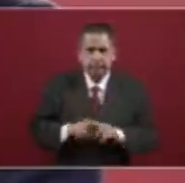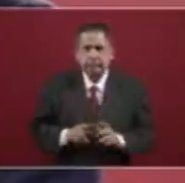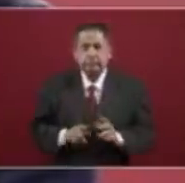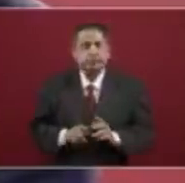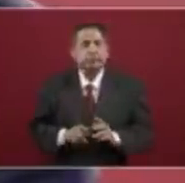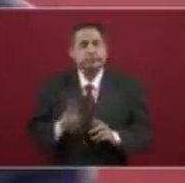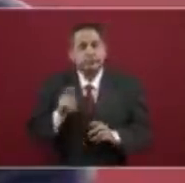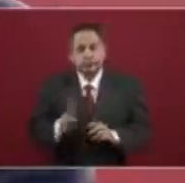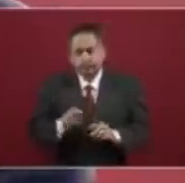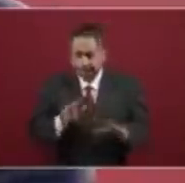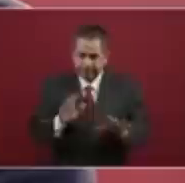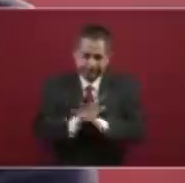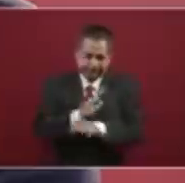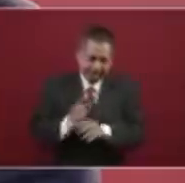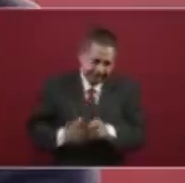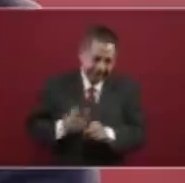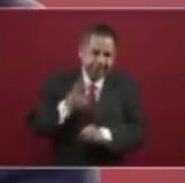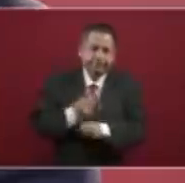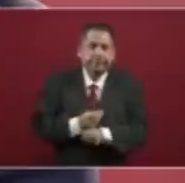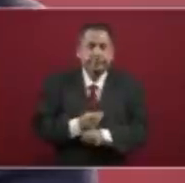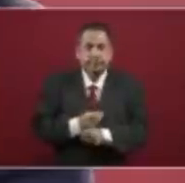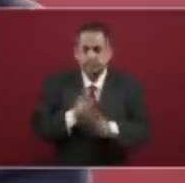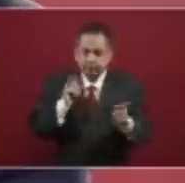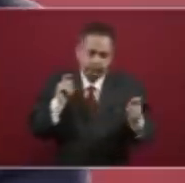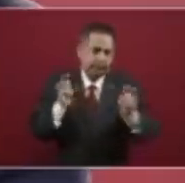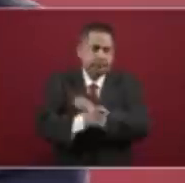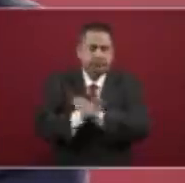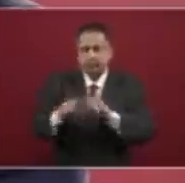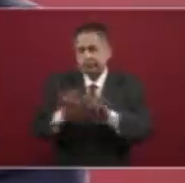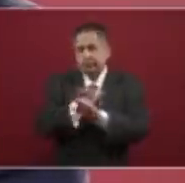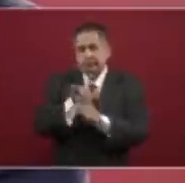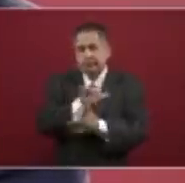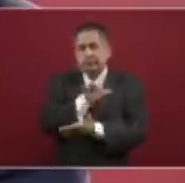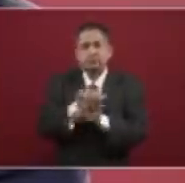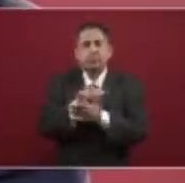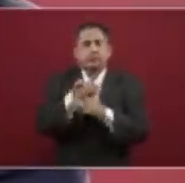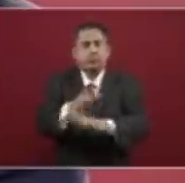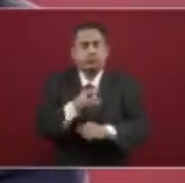una reforma a todo el sistema de salud.